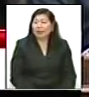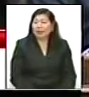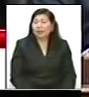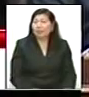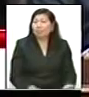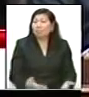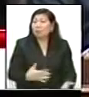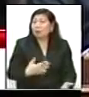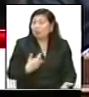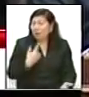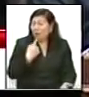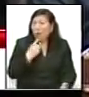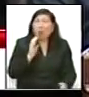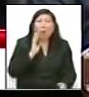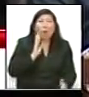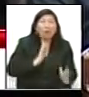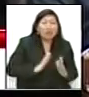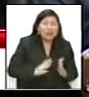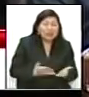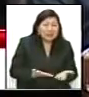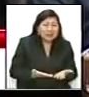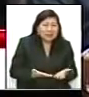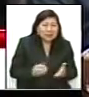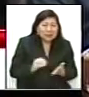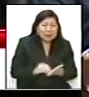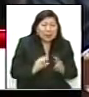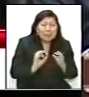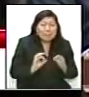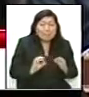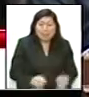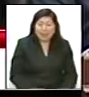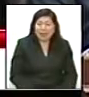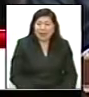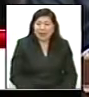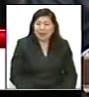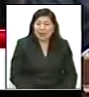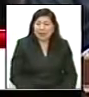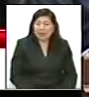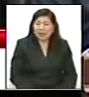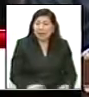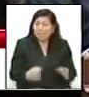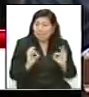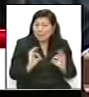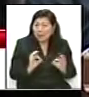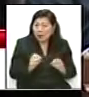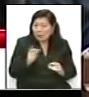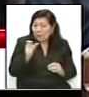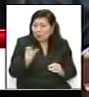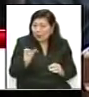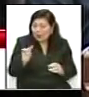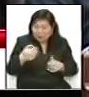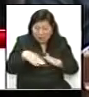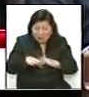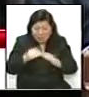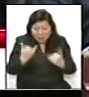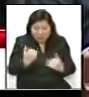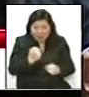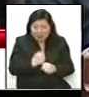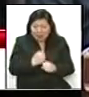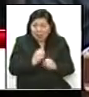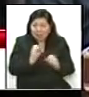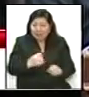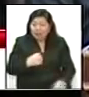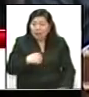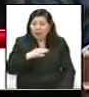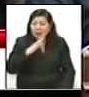Entonces, ¿podemos ser tan ingenuos? Se ha puesto en peligro. Se ha puesto en peligro a las personas que estamos aquí. Yo que siempre